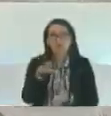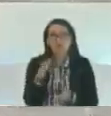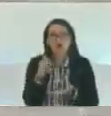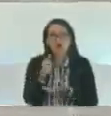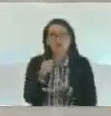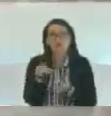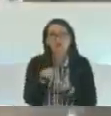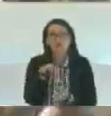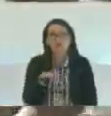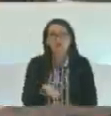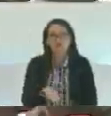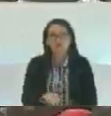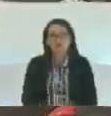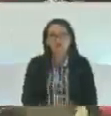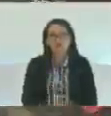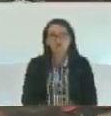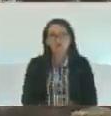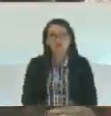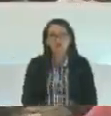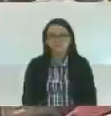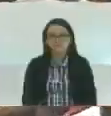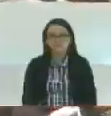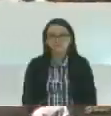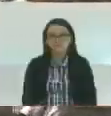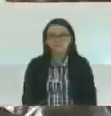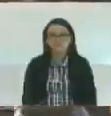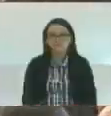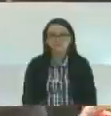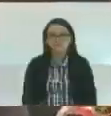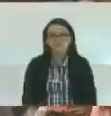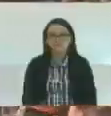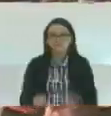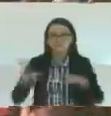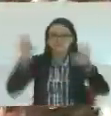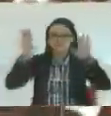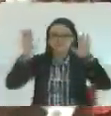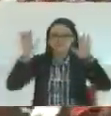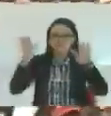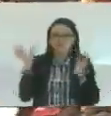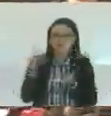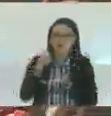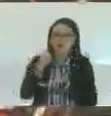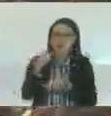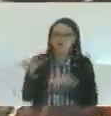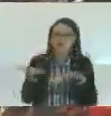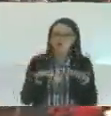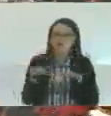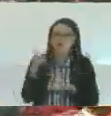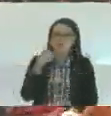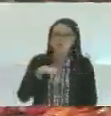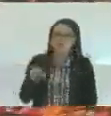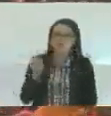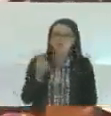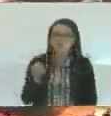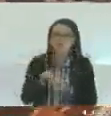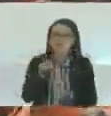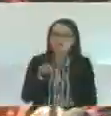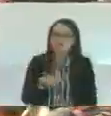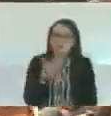CLAP? ¡Arriba los CLAP! ¡El movimiento Somos